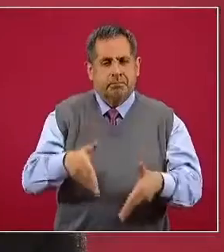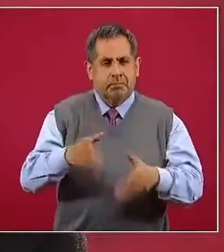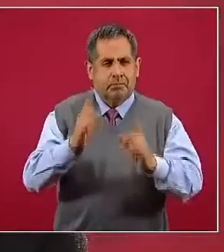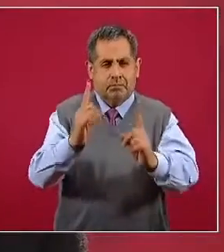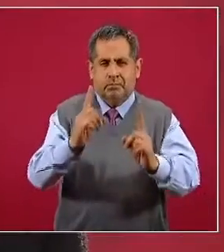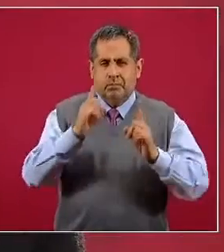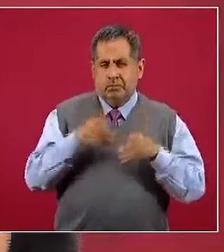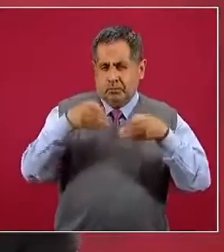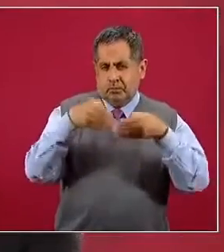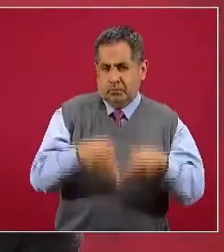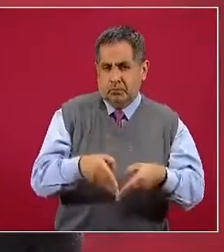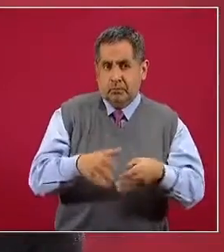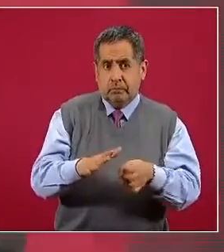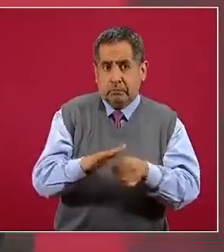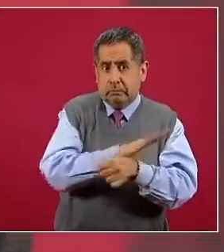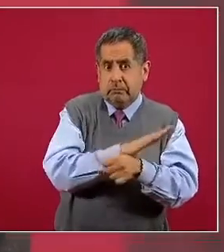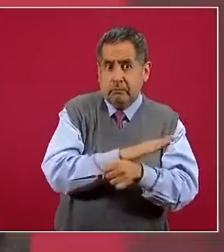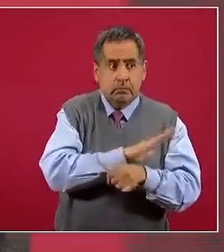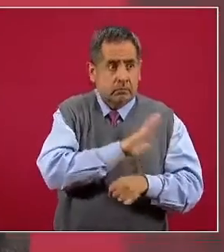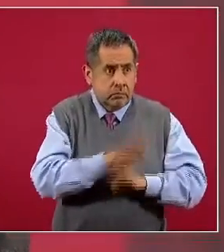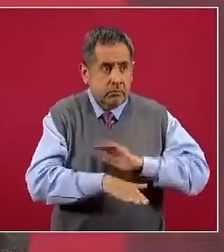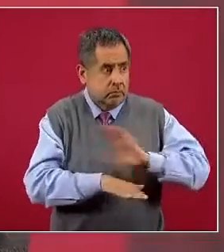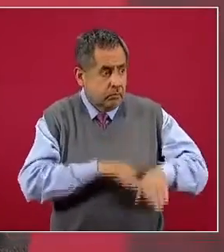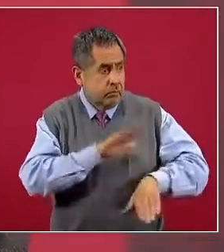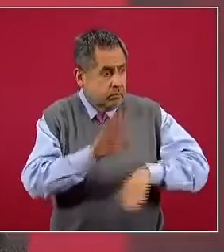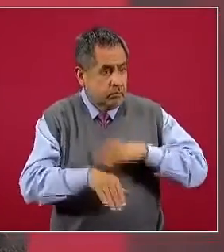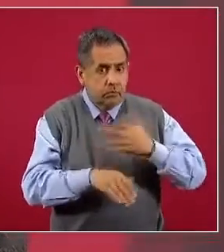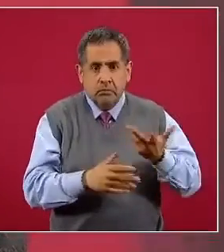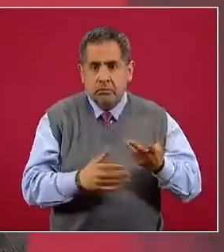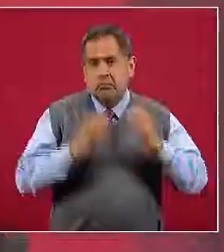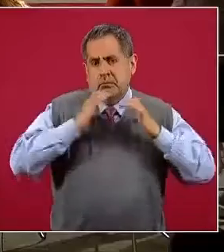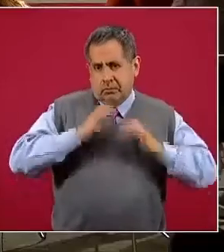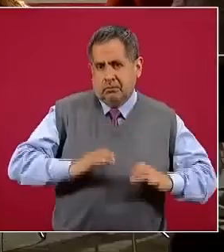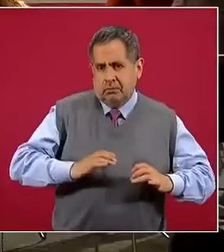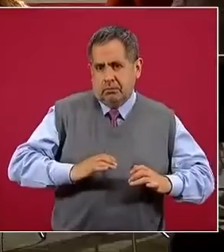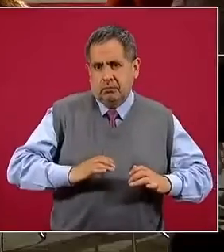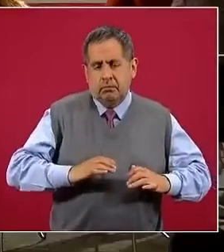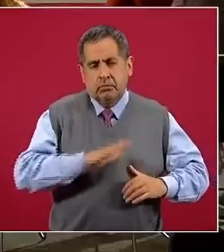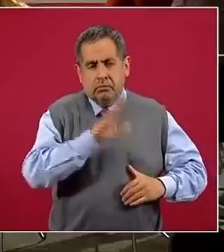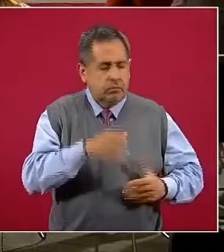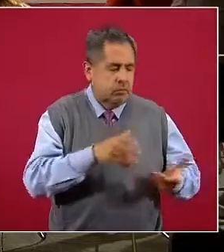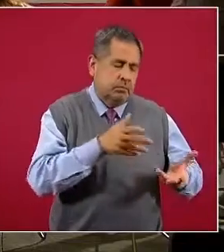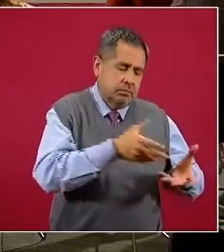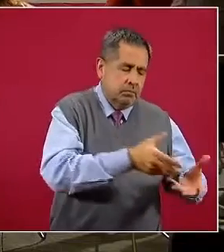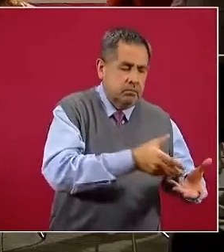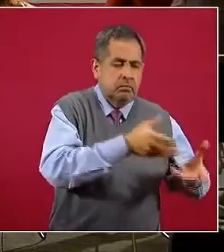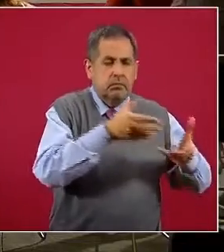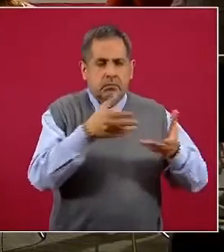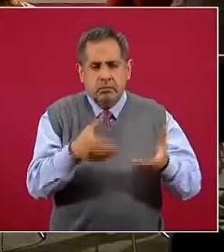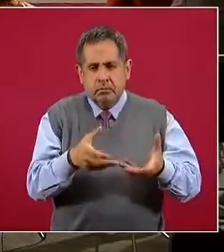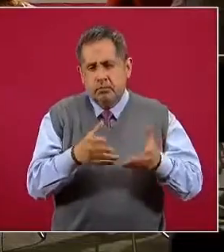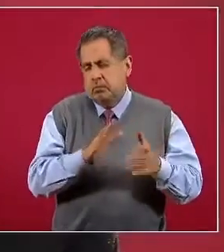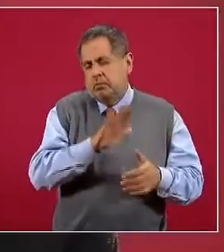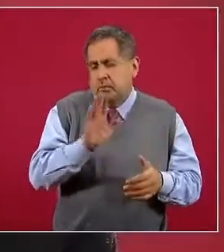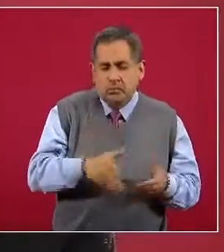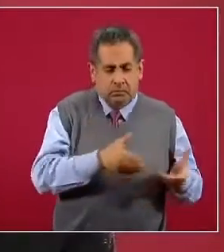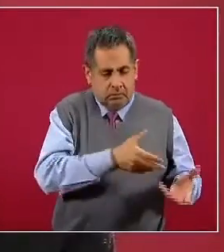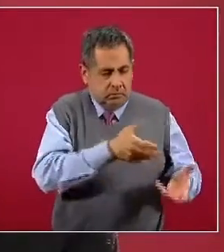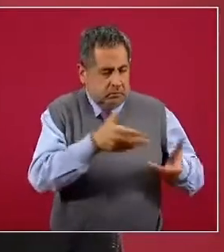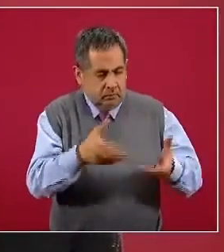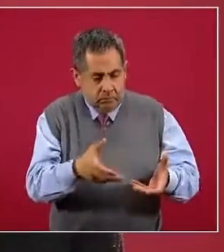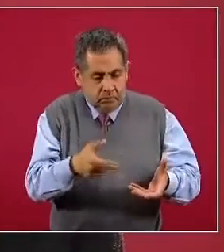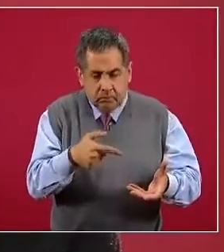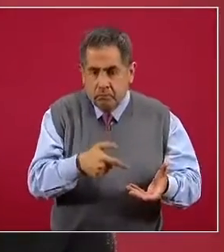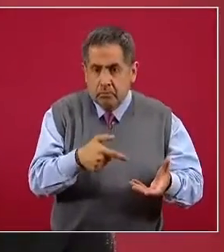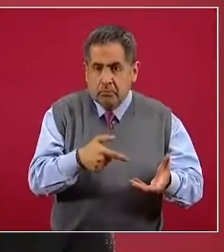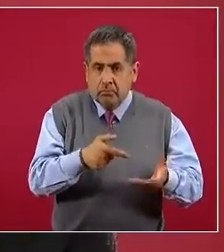ocurrido. El procesar los restos finales de alguien que ha fallecido por cualquier causa